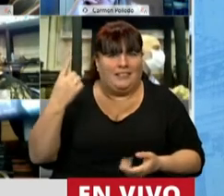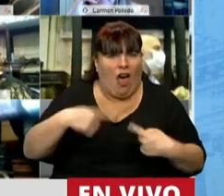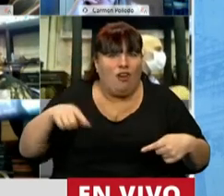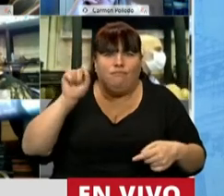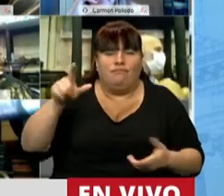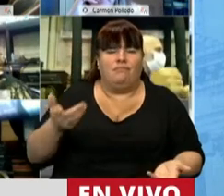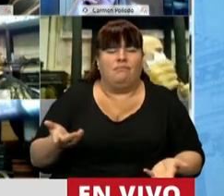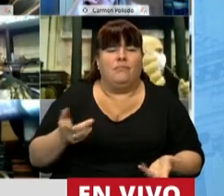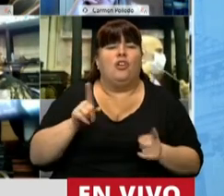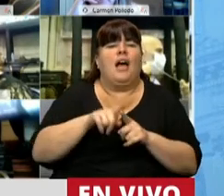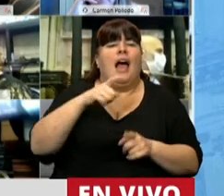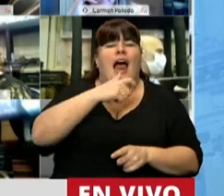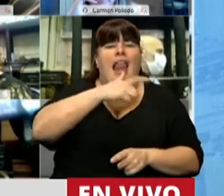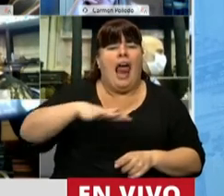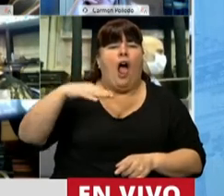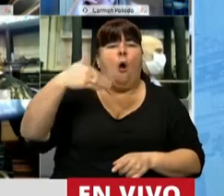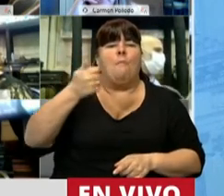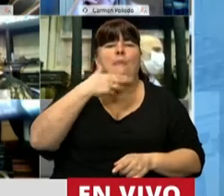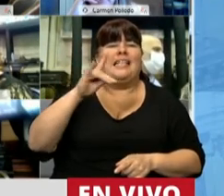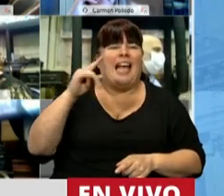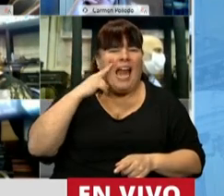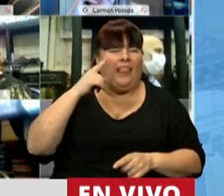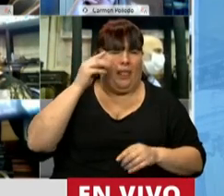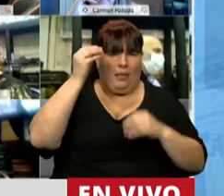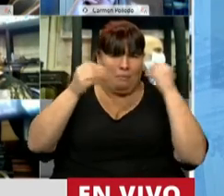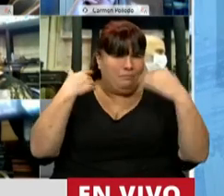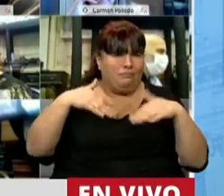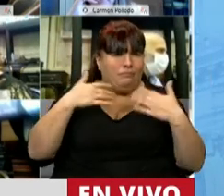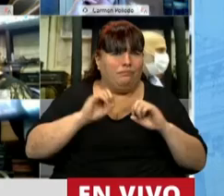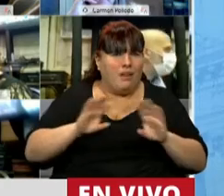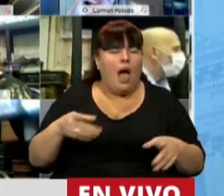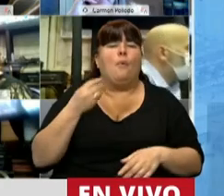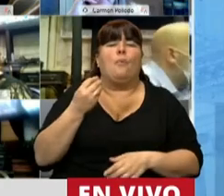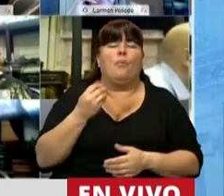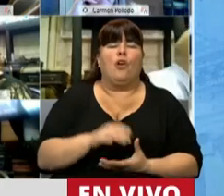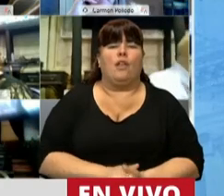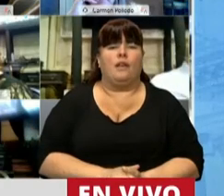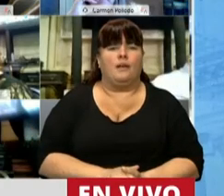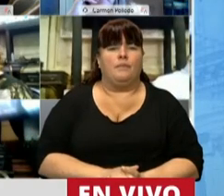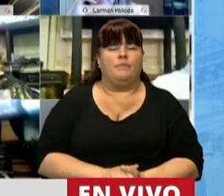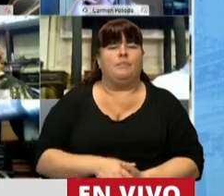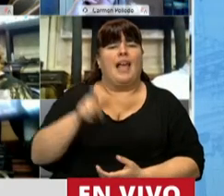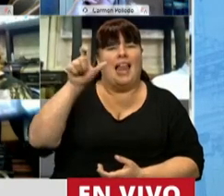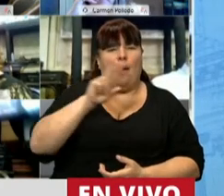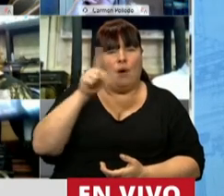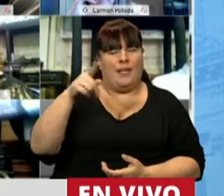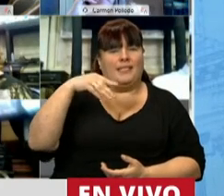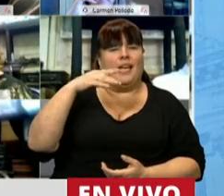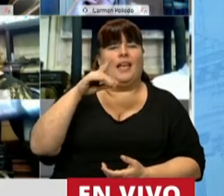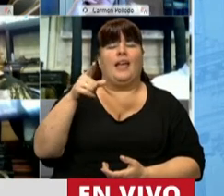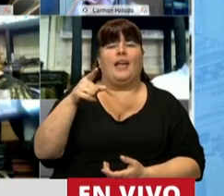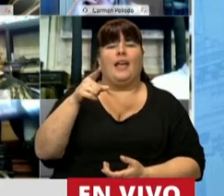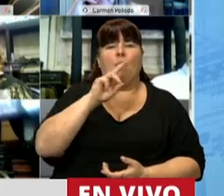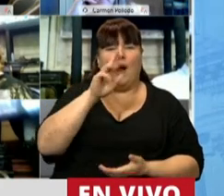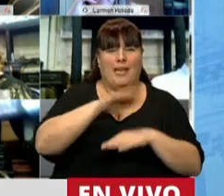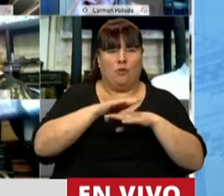Lo que está pasando en el lago Mascardi es muy preocupante, sobre todo porque la funcionaria Magdalena